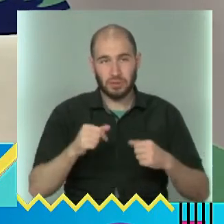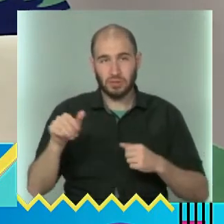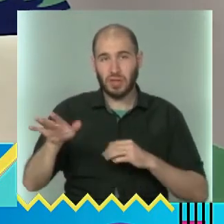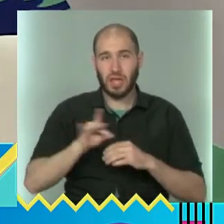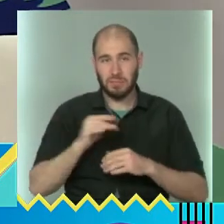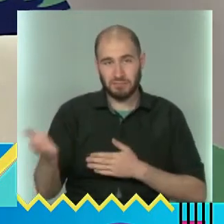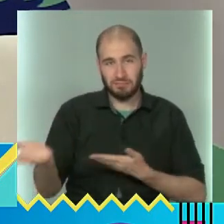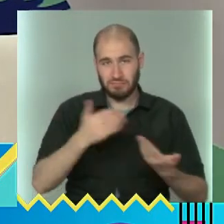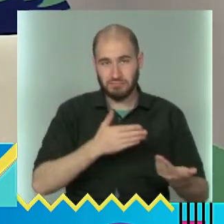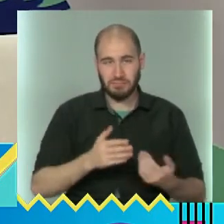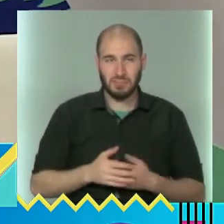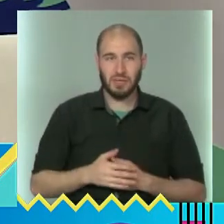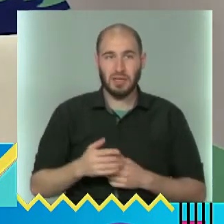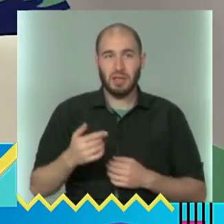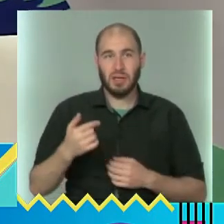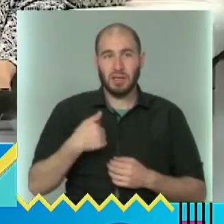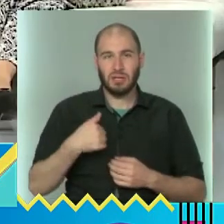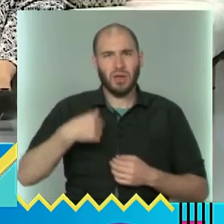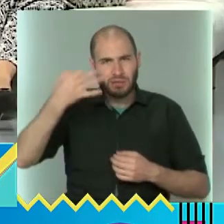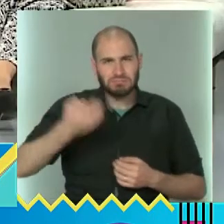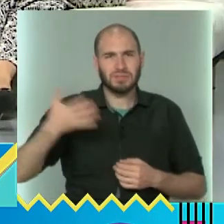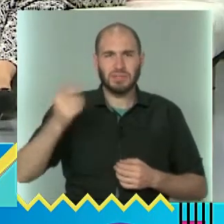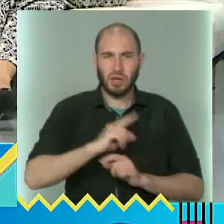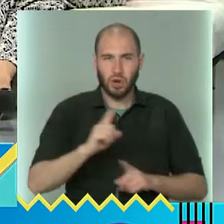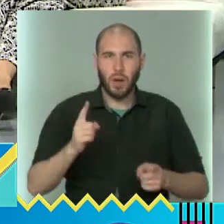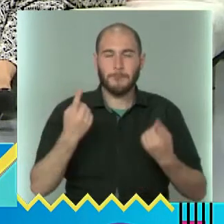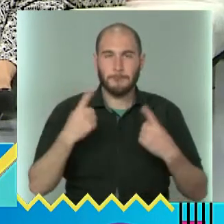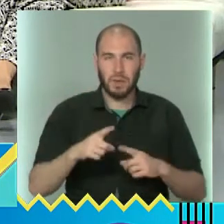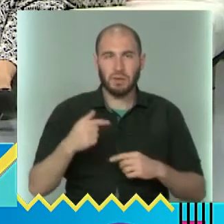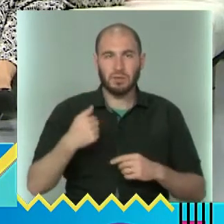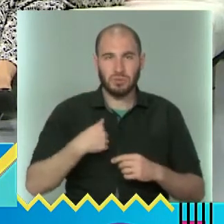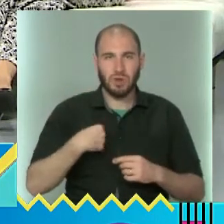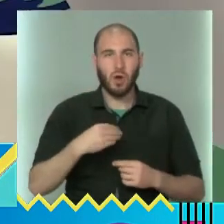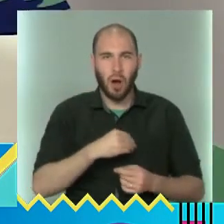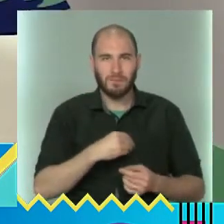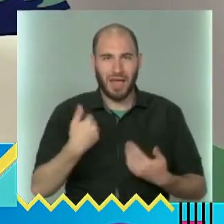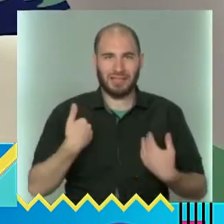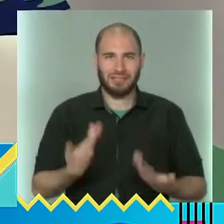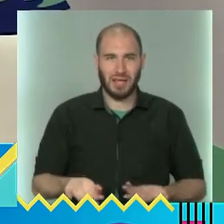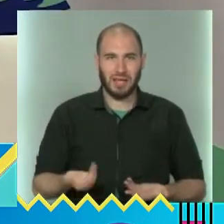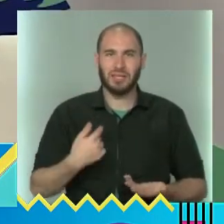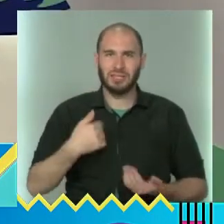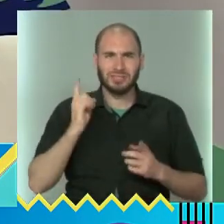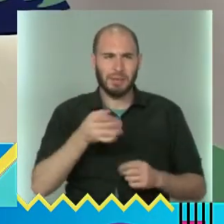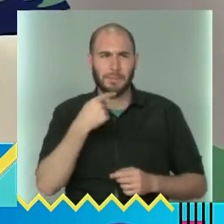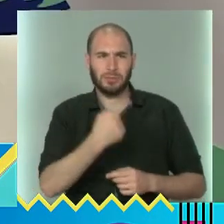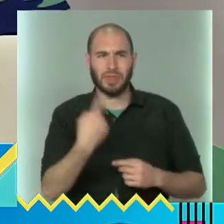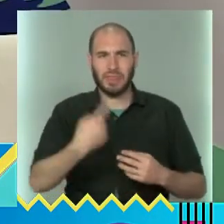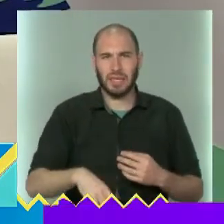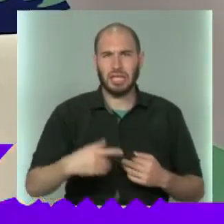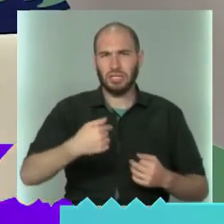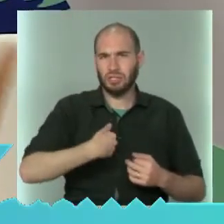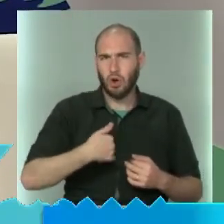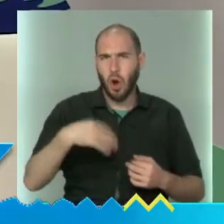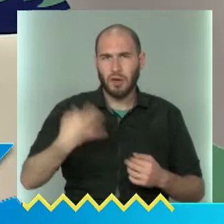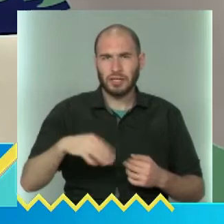invitado a participar. Es verdad que yo no tengo que ser experta, pero yo tengo que ser creíble, yo tengo que saber qué preguntar, yo tengo que tener